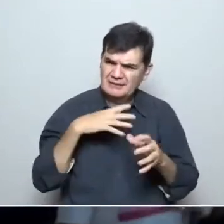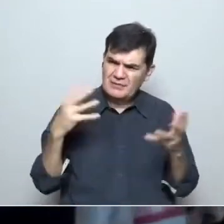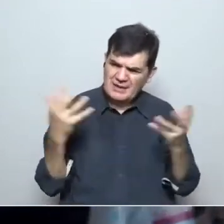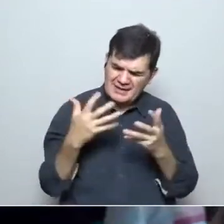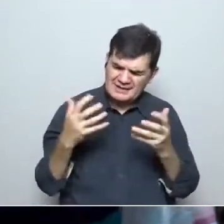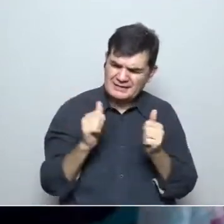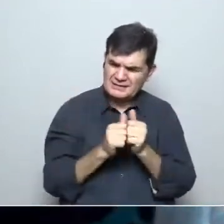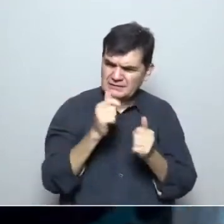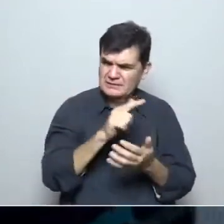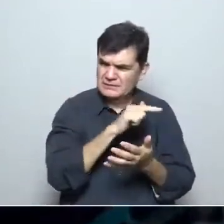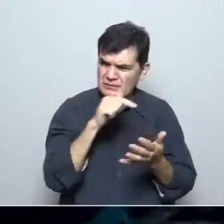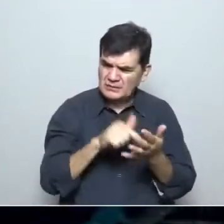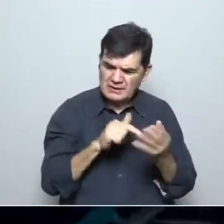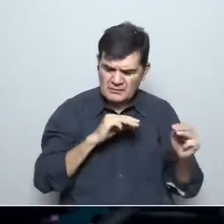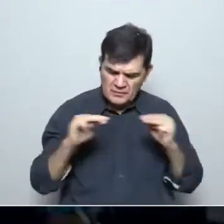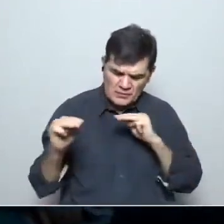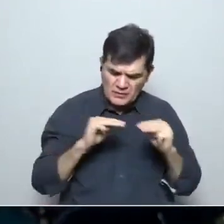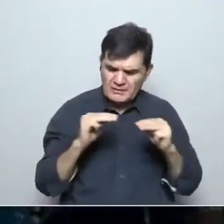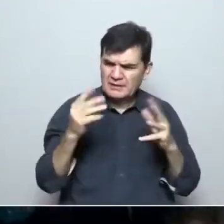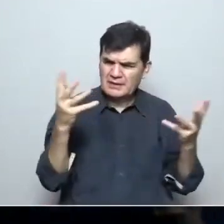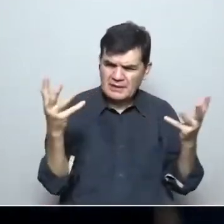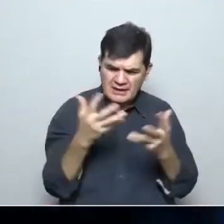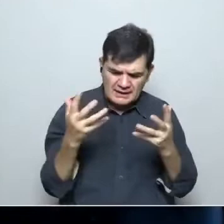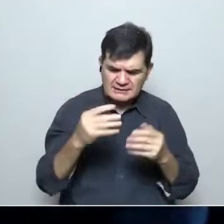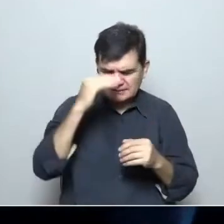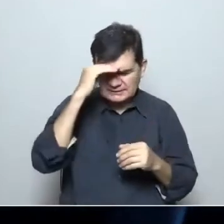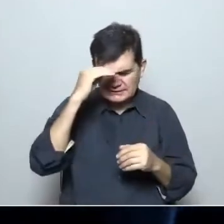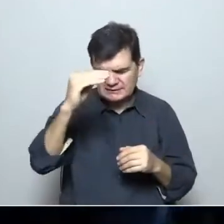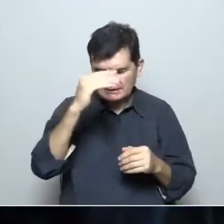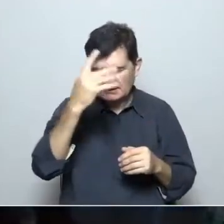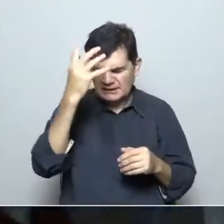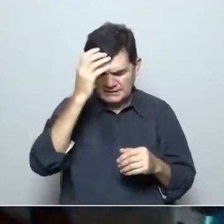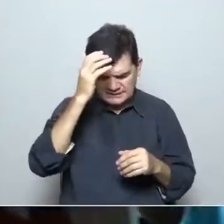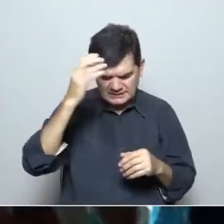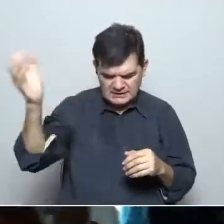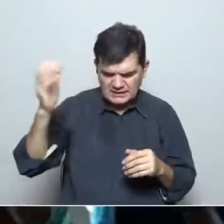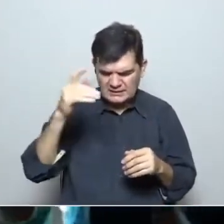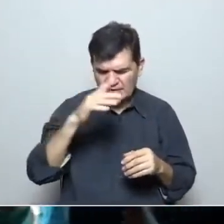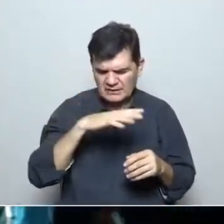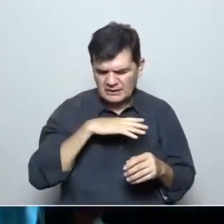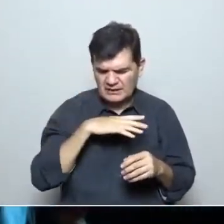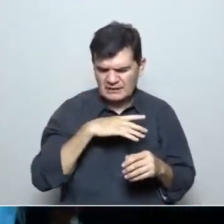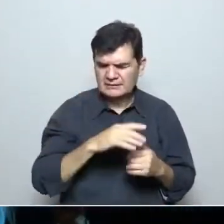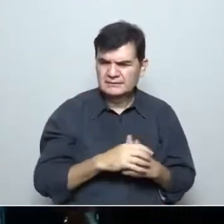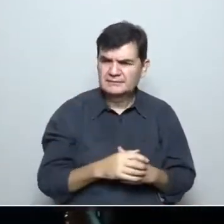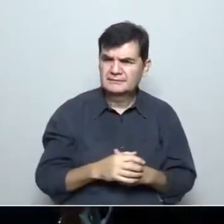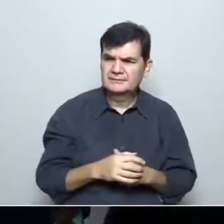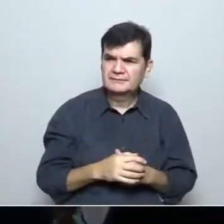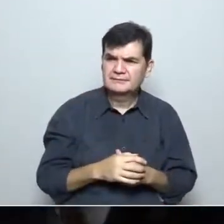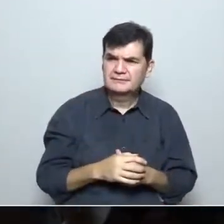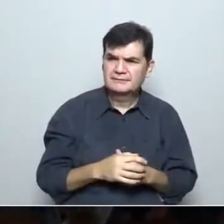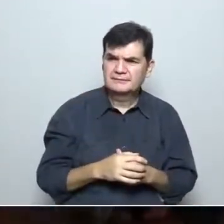tu lugar. Es una oración en extremo. Y amar a Marere, que endera la revera.